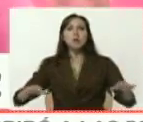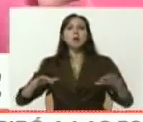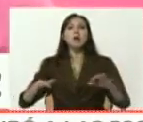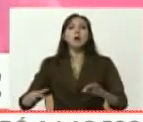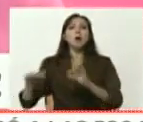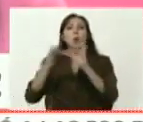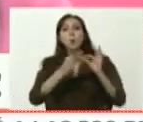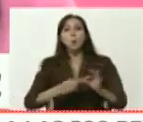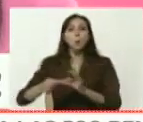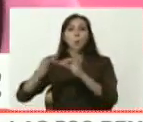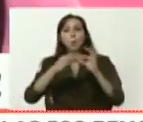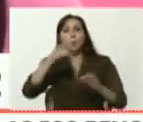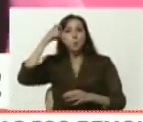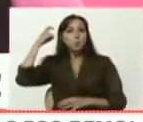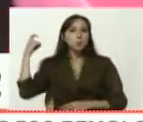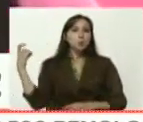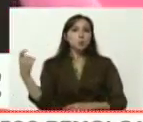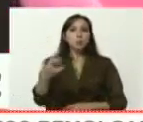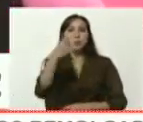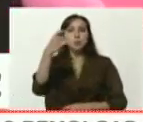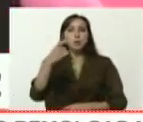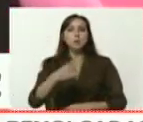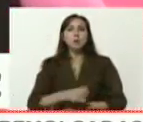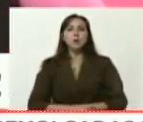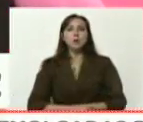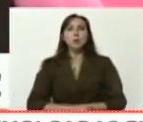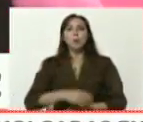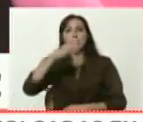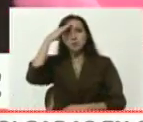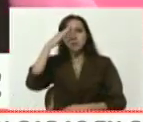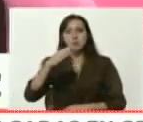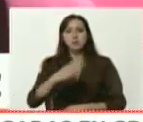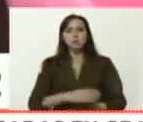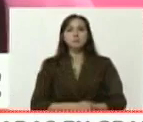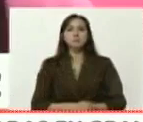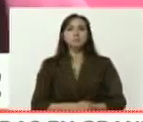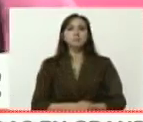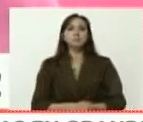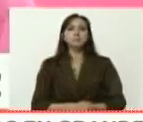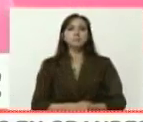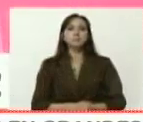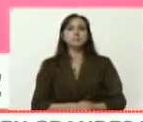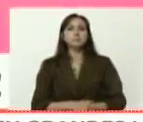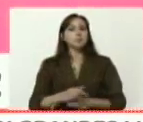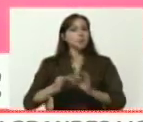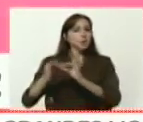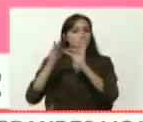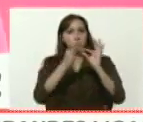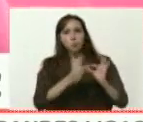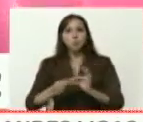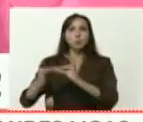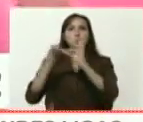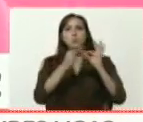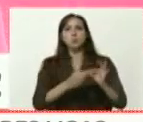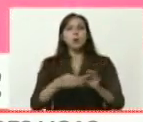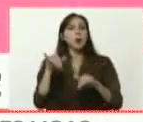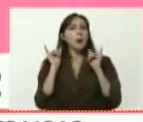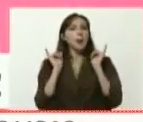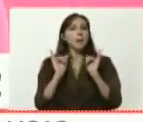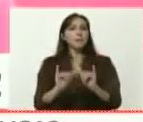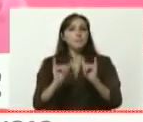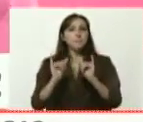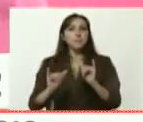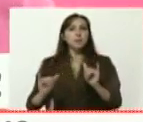ha habido episodio por la independencia de esta patria que no esté fundada en la unión cívico-militar, la misma que conduce